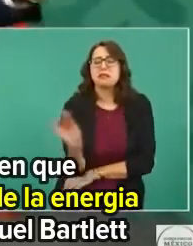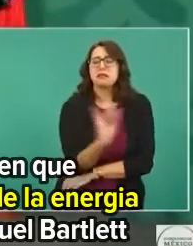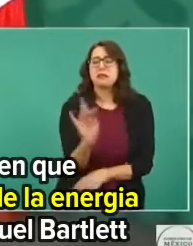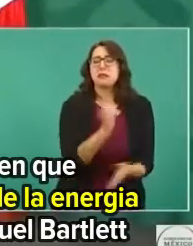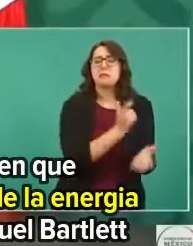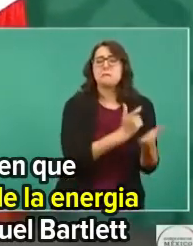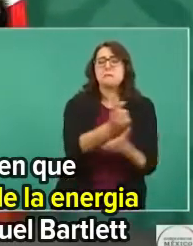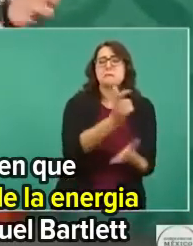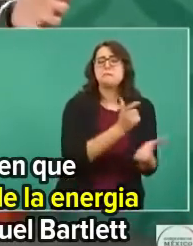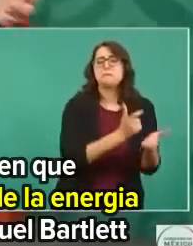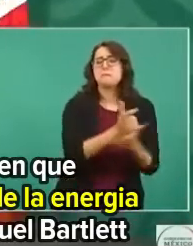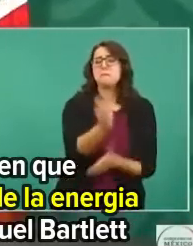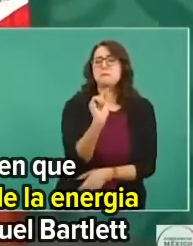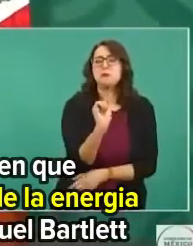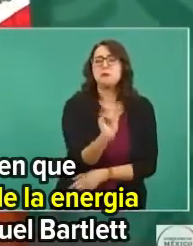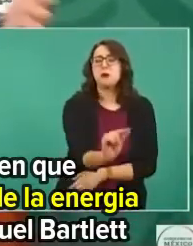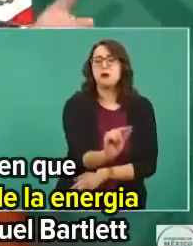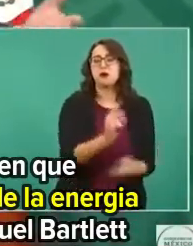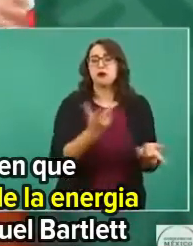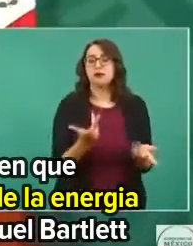y toda la gente,